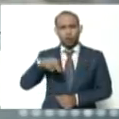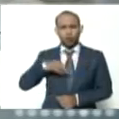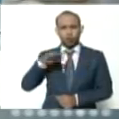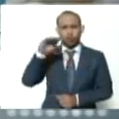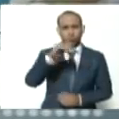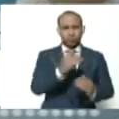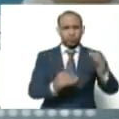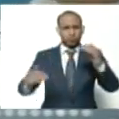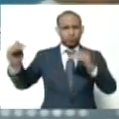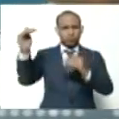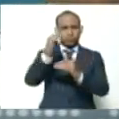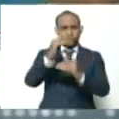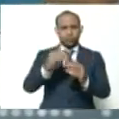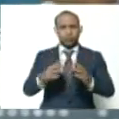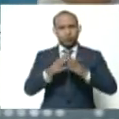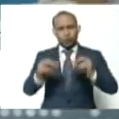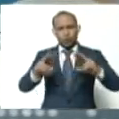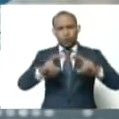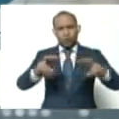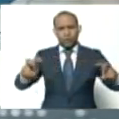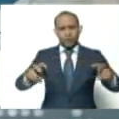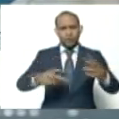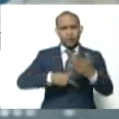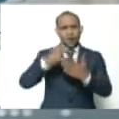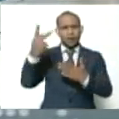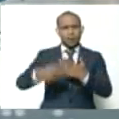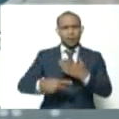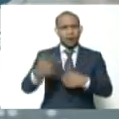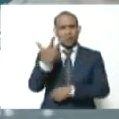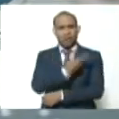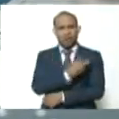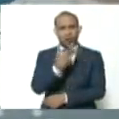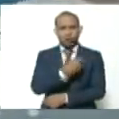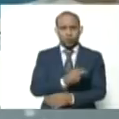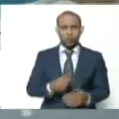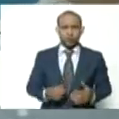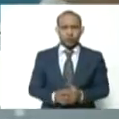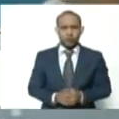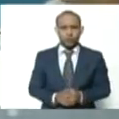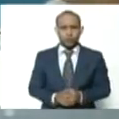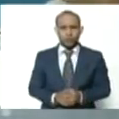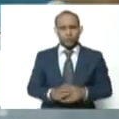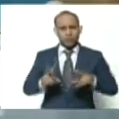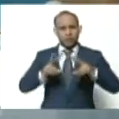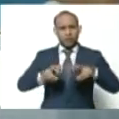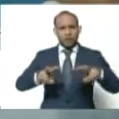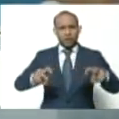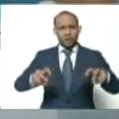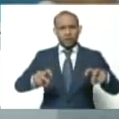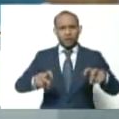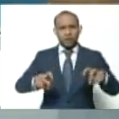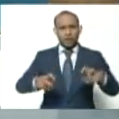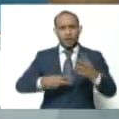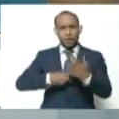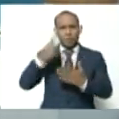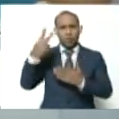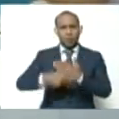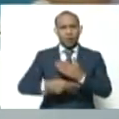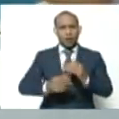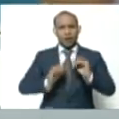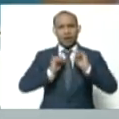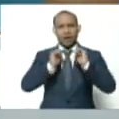aún más. Hemos revisado todo el plan de vacunación, precisamente. Revisamos el plan de inicio de clases